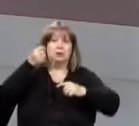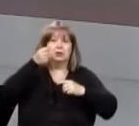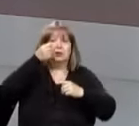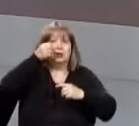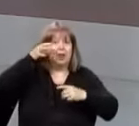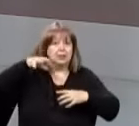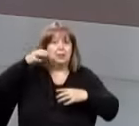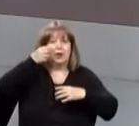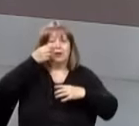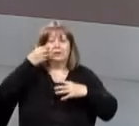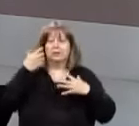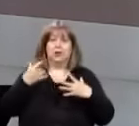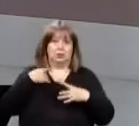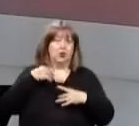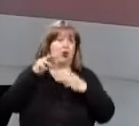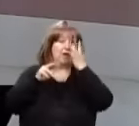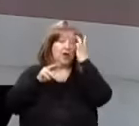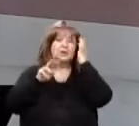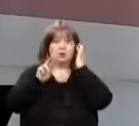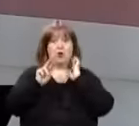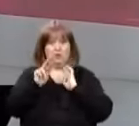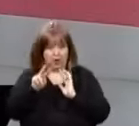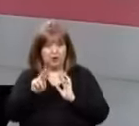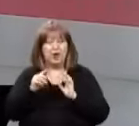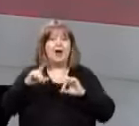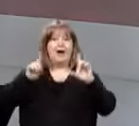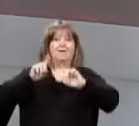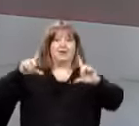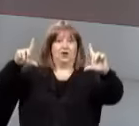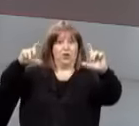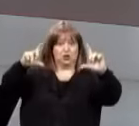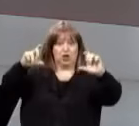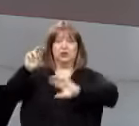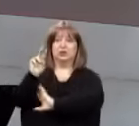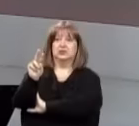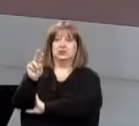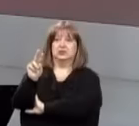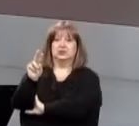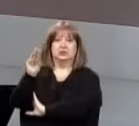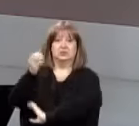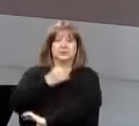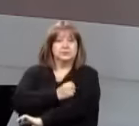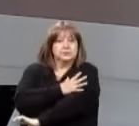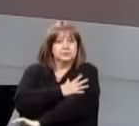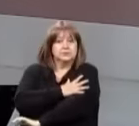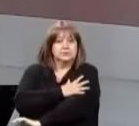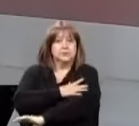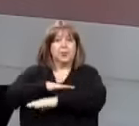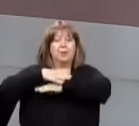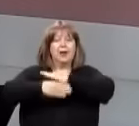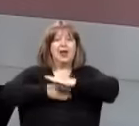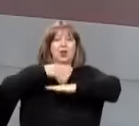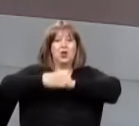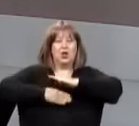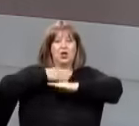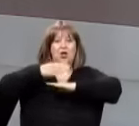de hecho, bueno, nada, a veces no puedo ni mirarle la carita porque me comunica tantas cosas, ¿no? Pero esa que tiene la manito